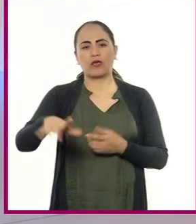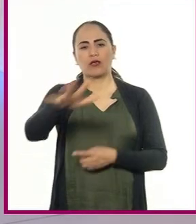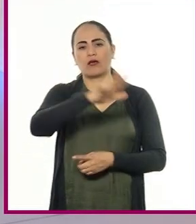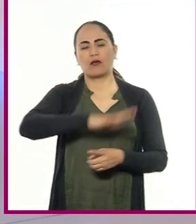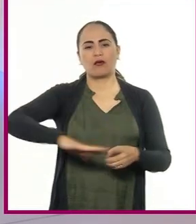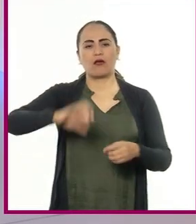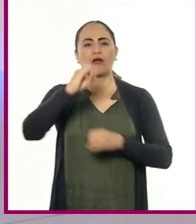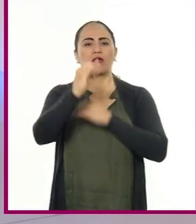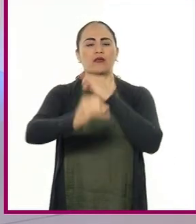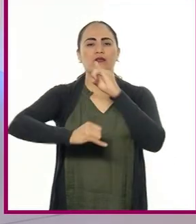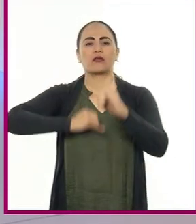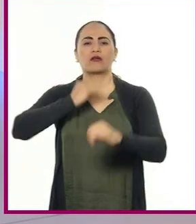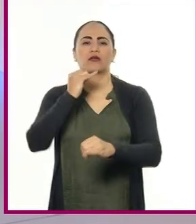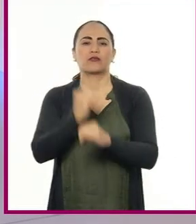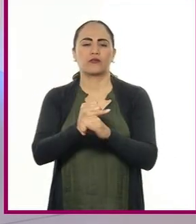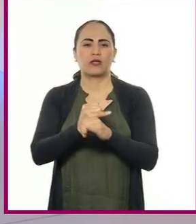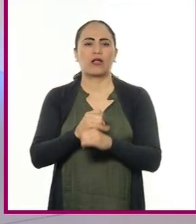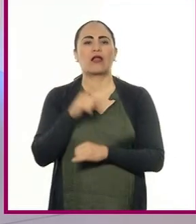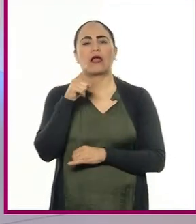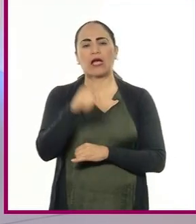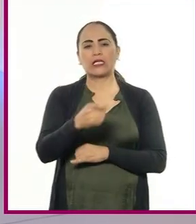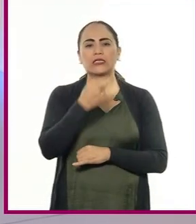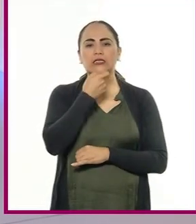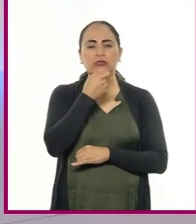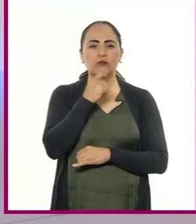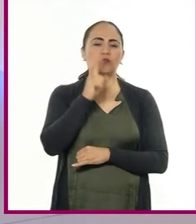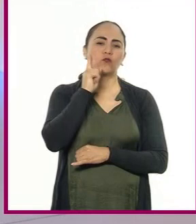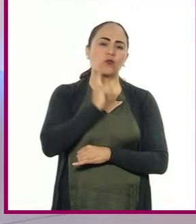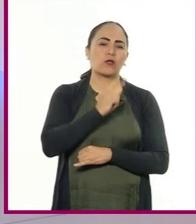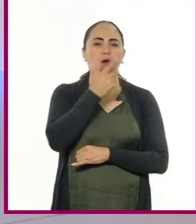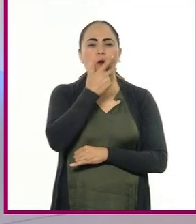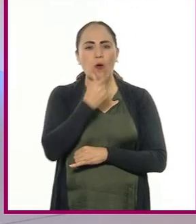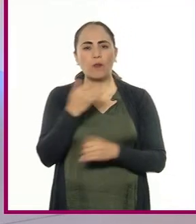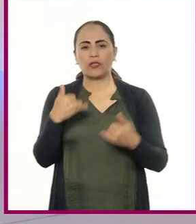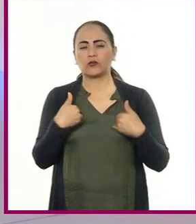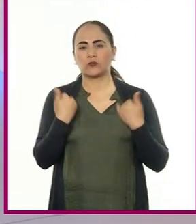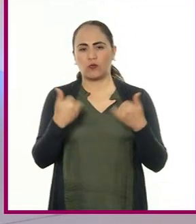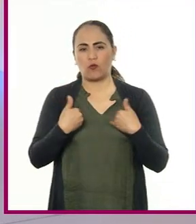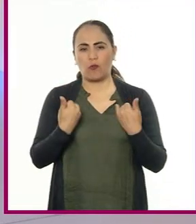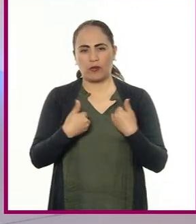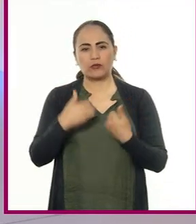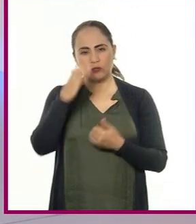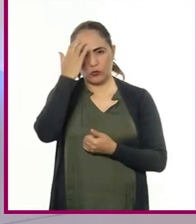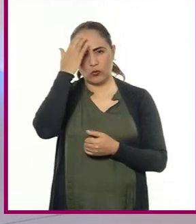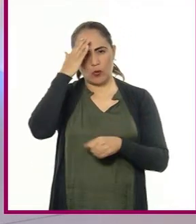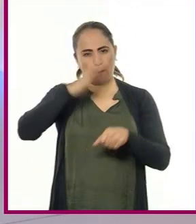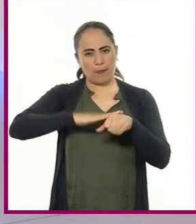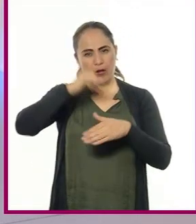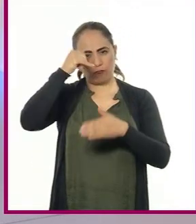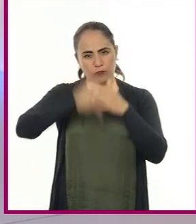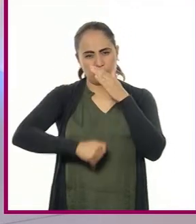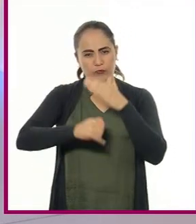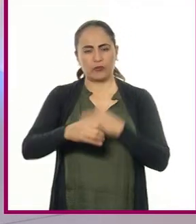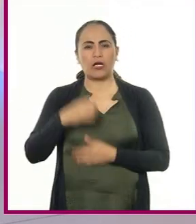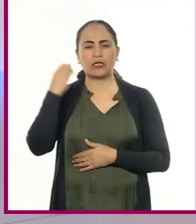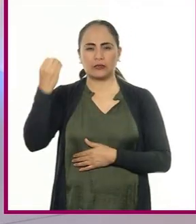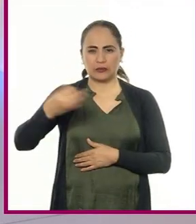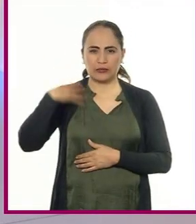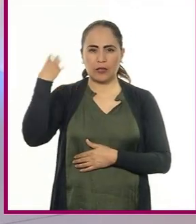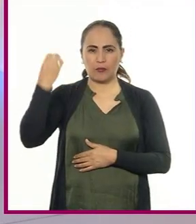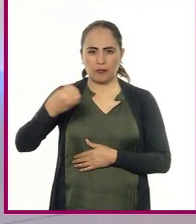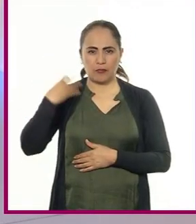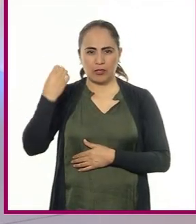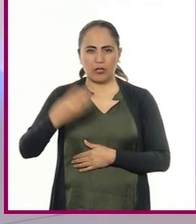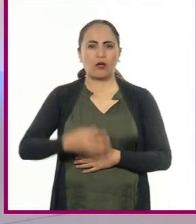las características de la población de niñas, niños y adolescentes. La Asamblea General de las